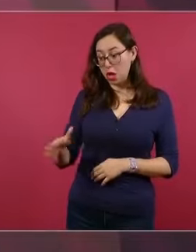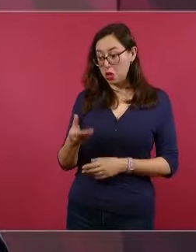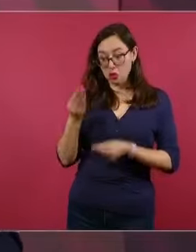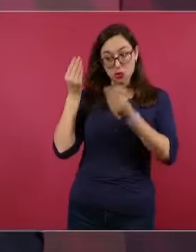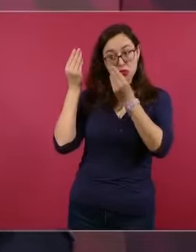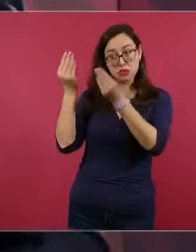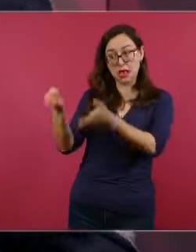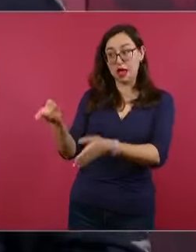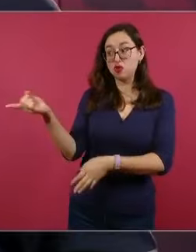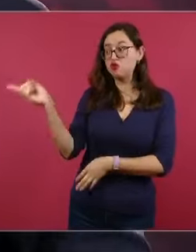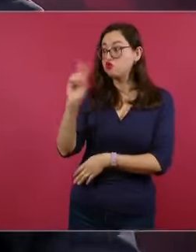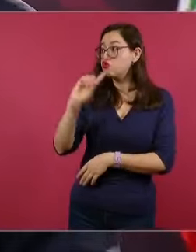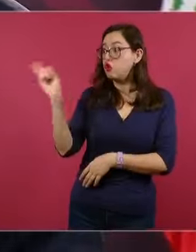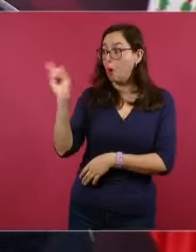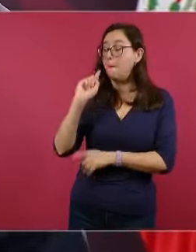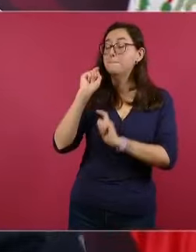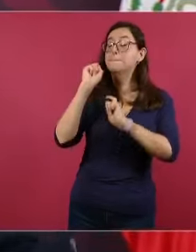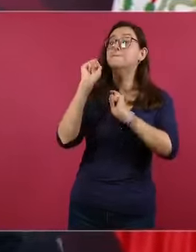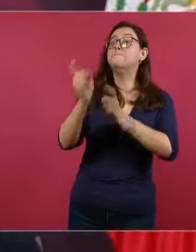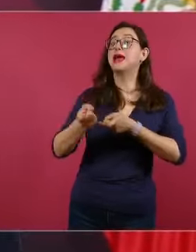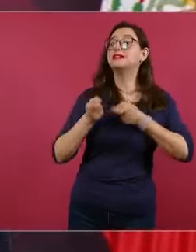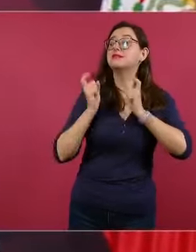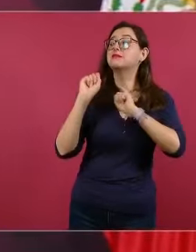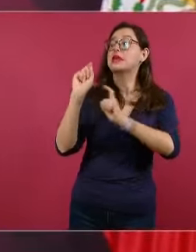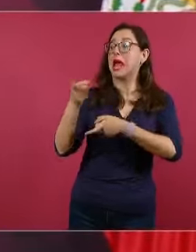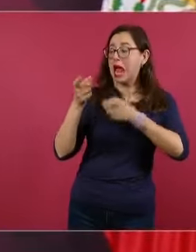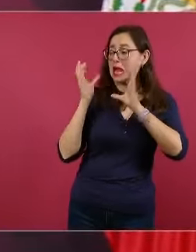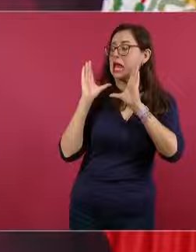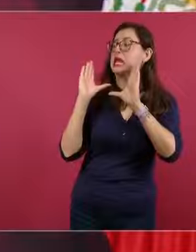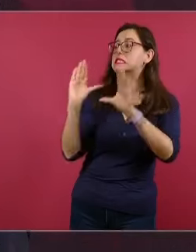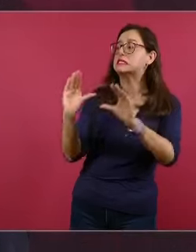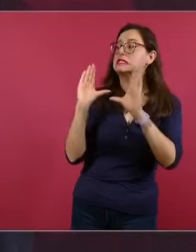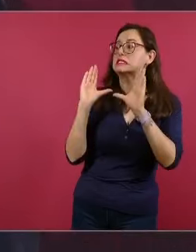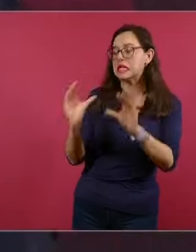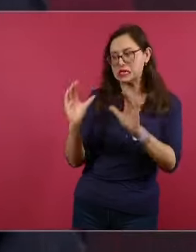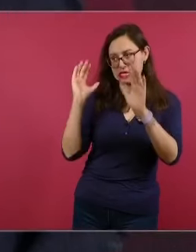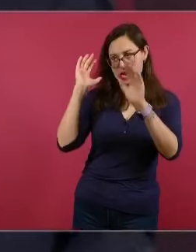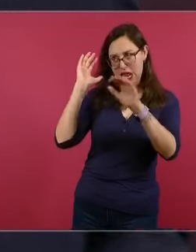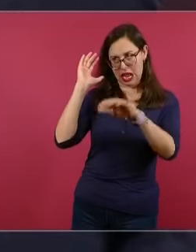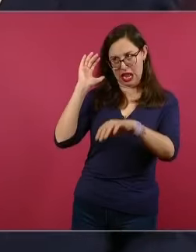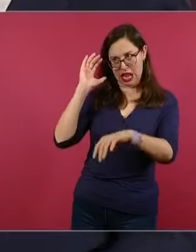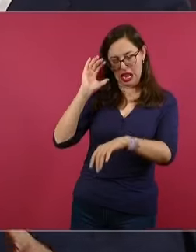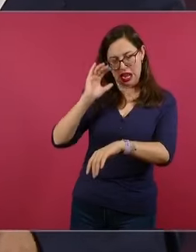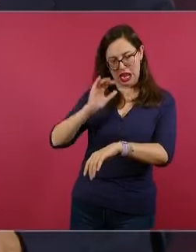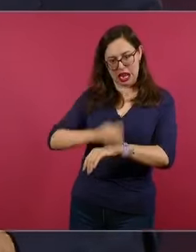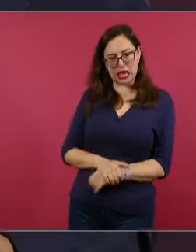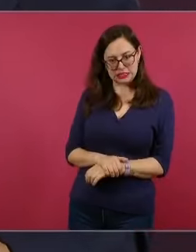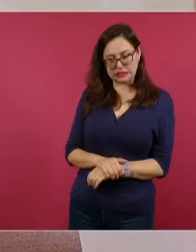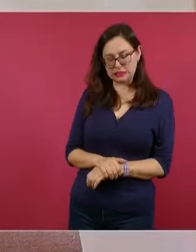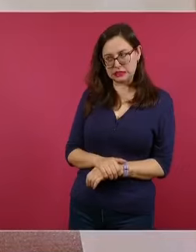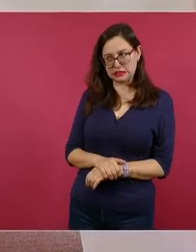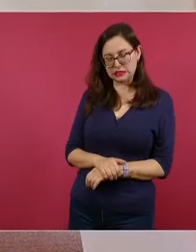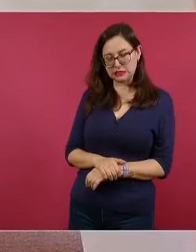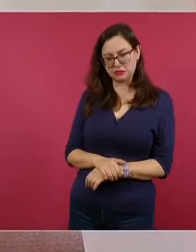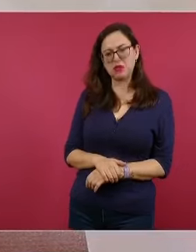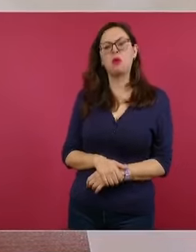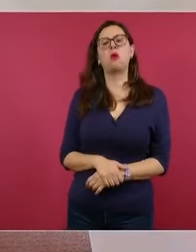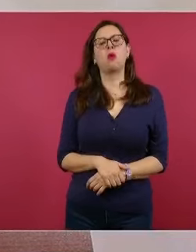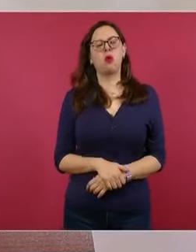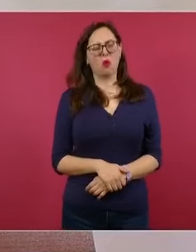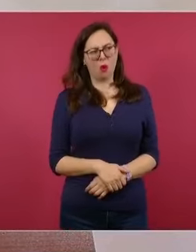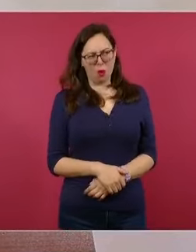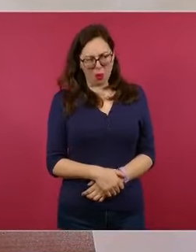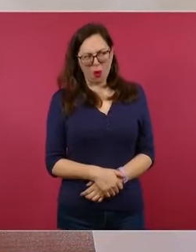sí sí sí sí s Sí sí está muy bien tu